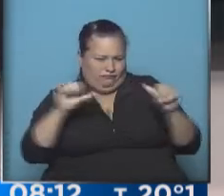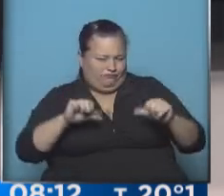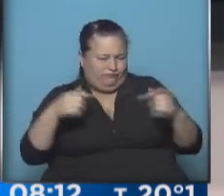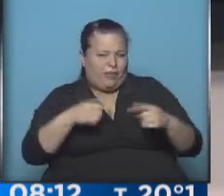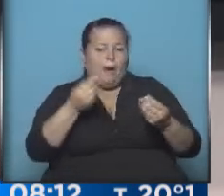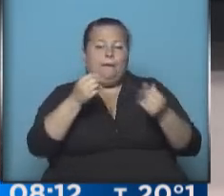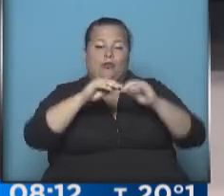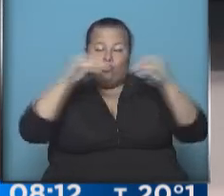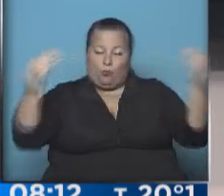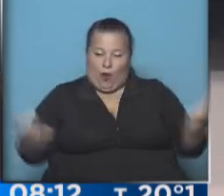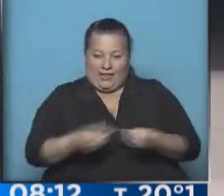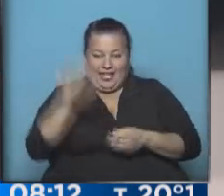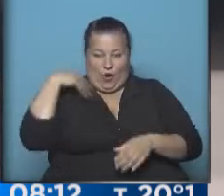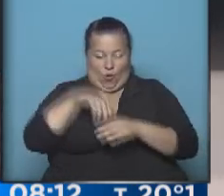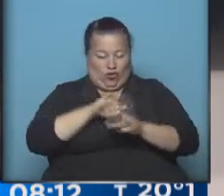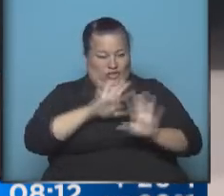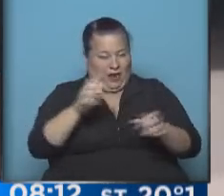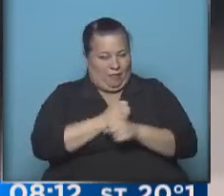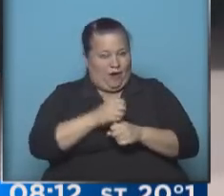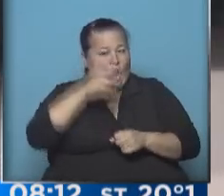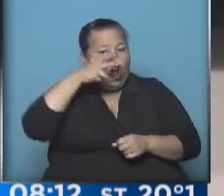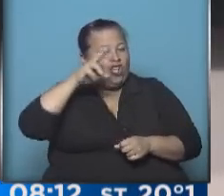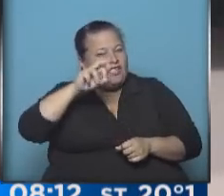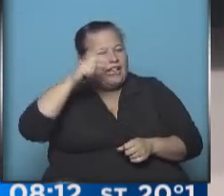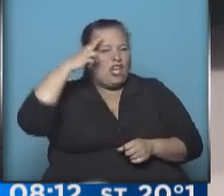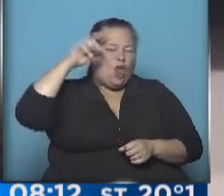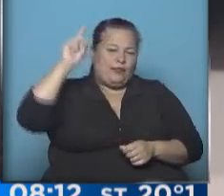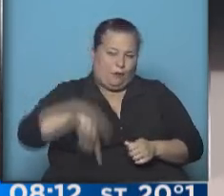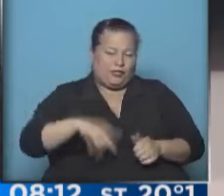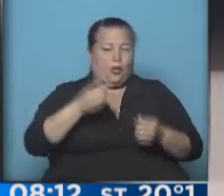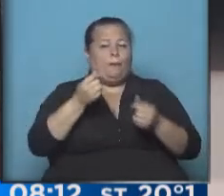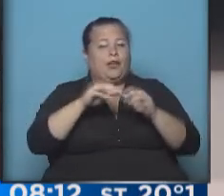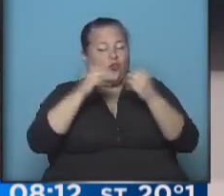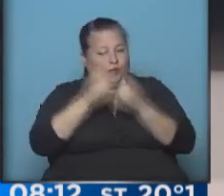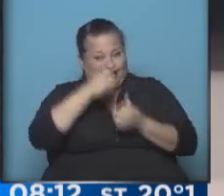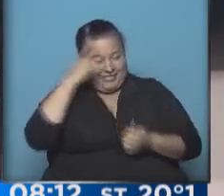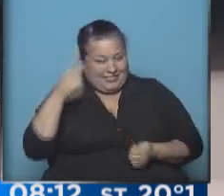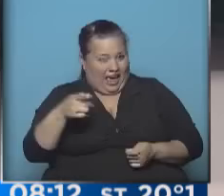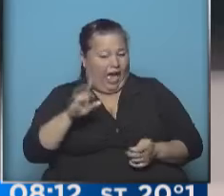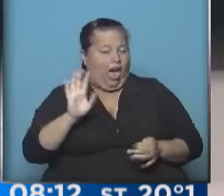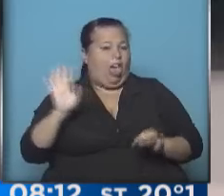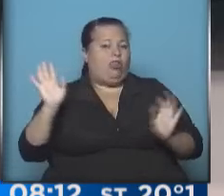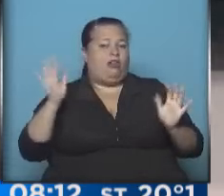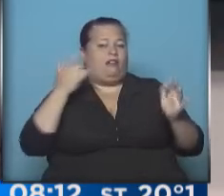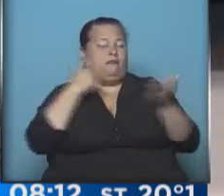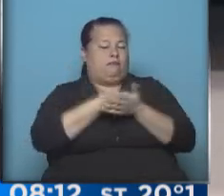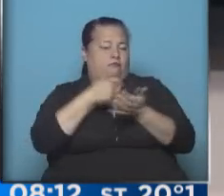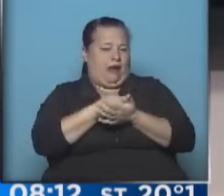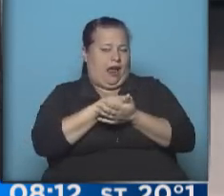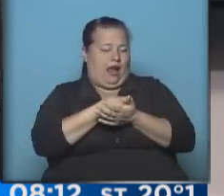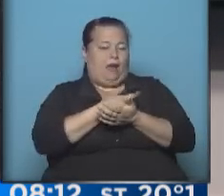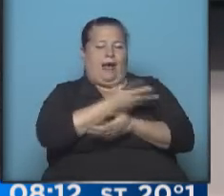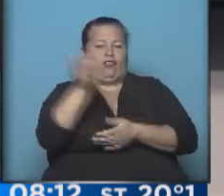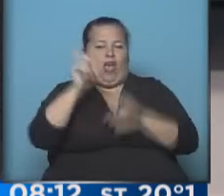del presupuesto que inclusive se votó ayer el 80 90 por del presupuesto Estatal está en en pagos